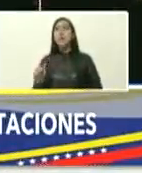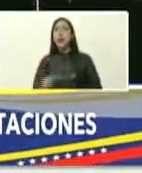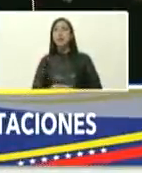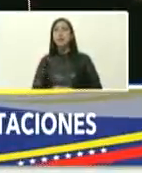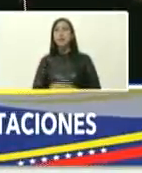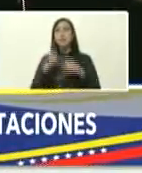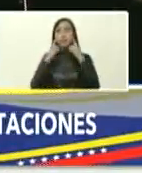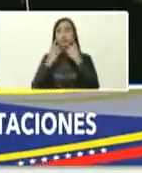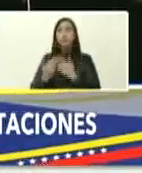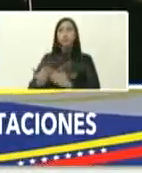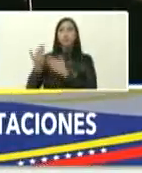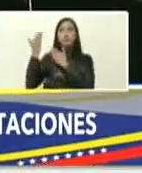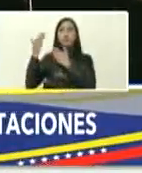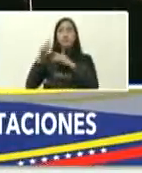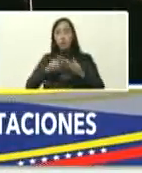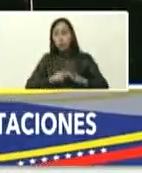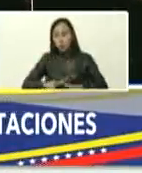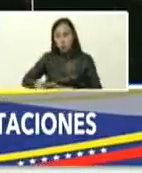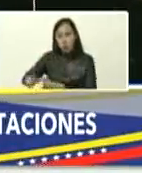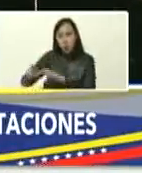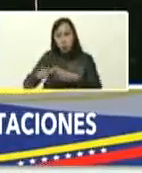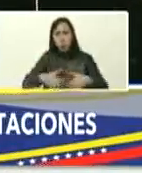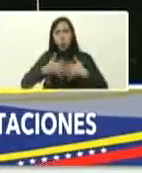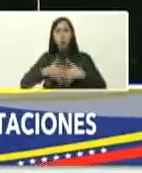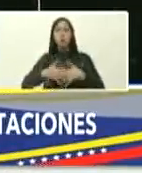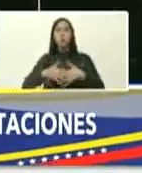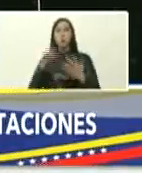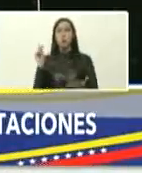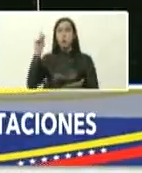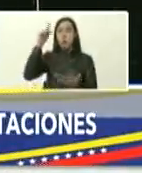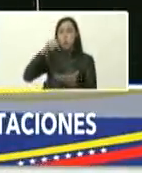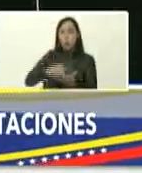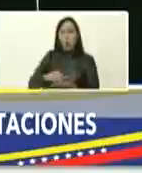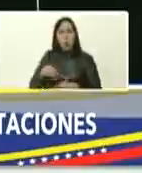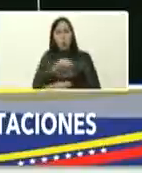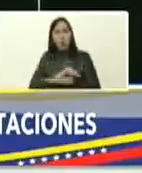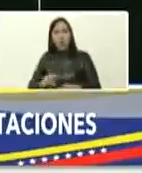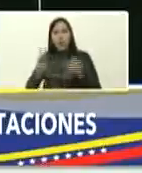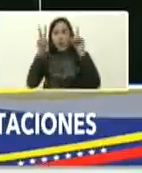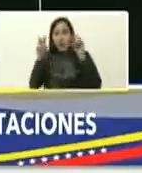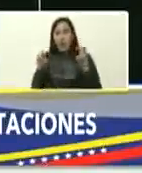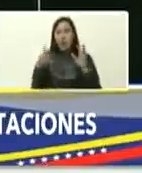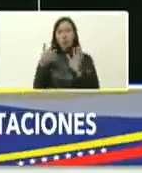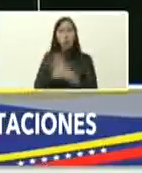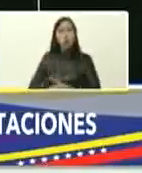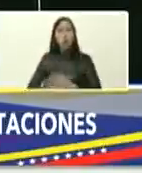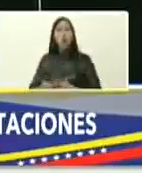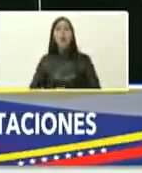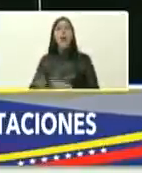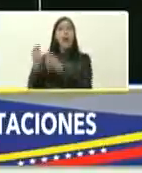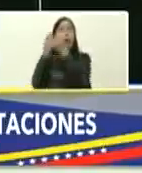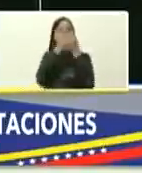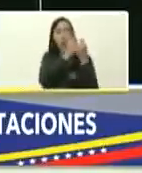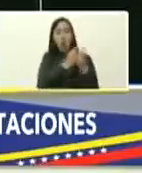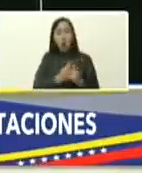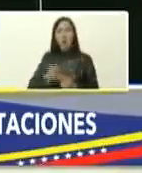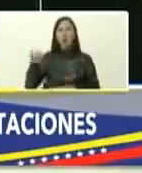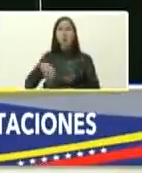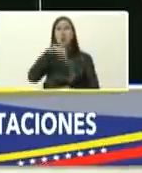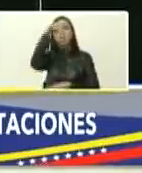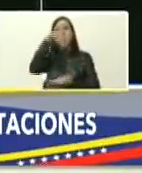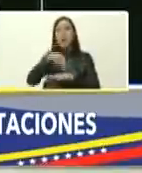Allá en la Calzado Bella Conza está nuestra nueva ministra del Poder Popular para el Comercio